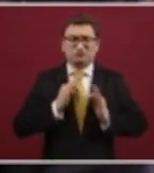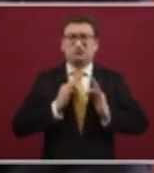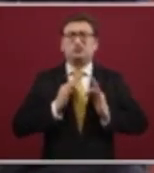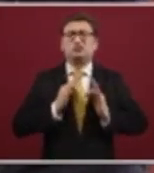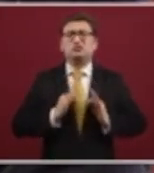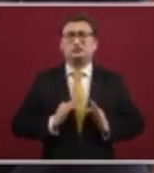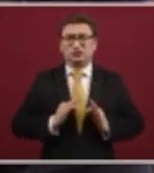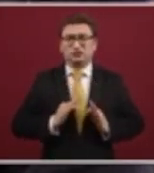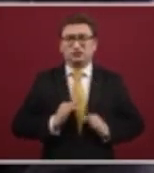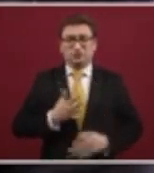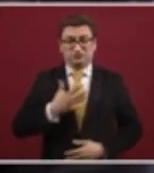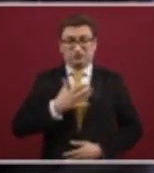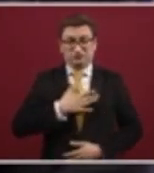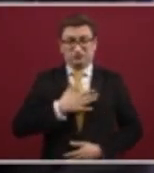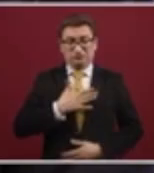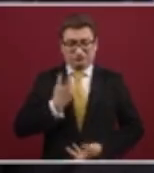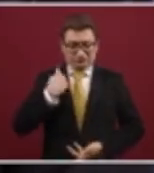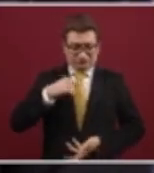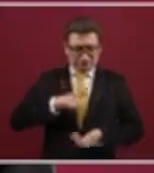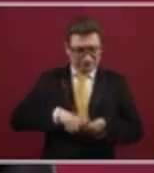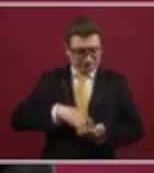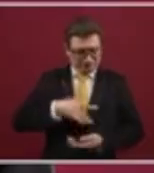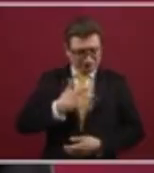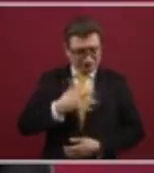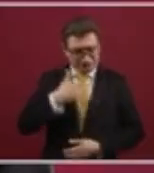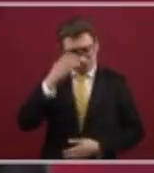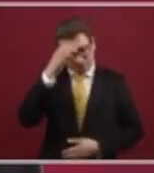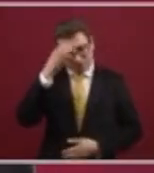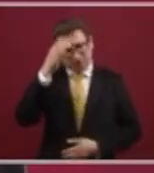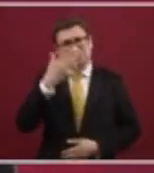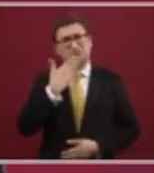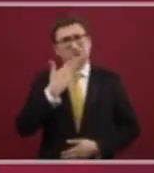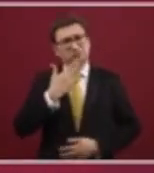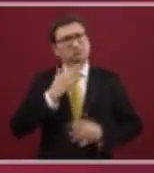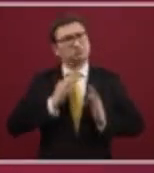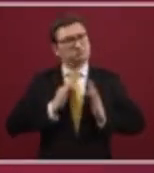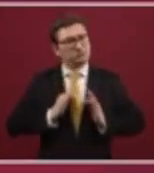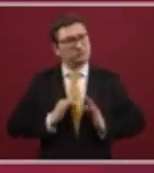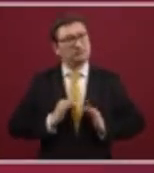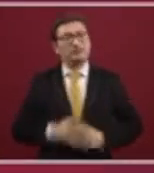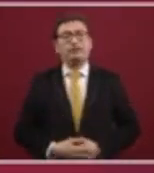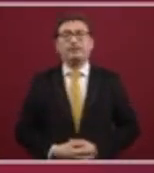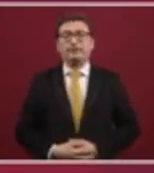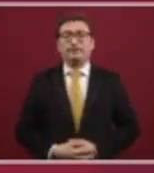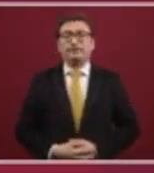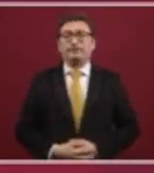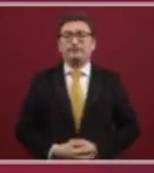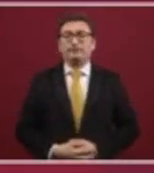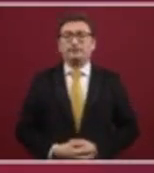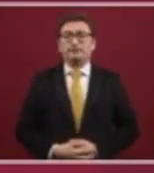Tengo mi conciencia tranquila y estoy